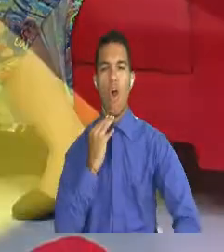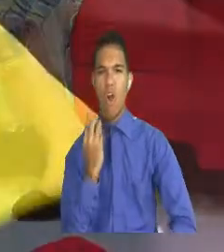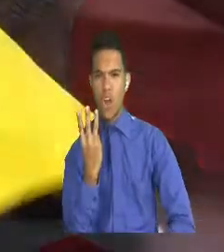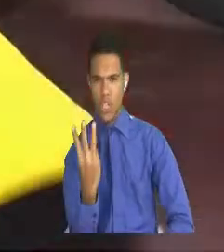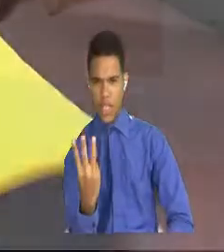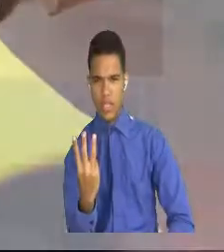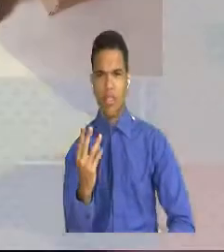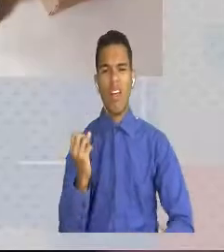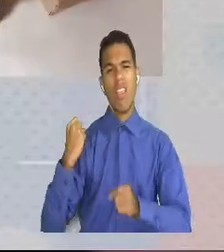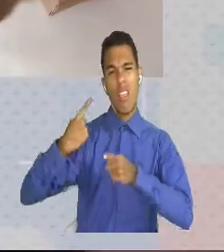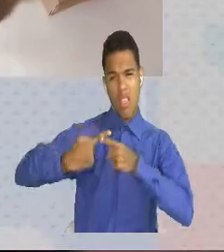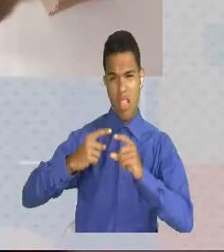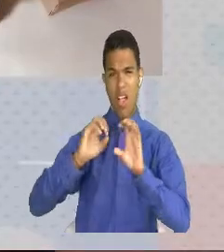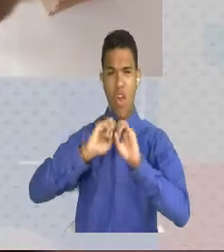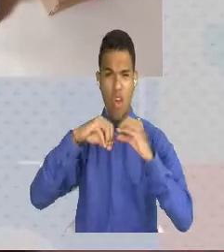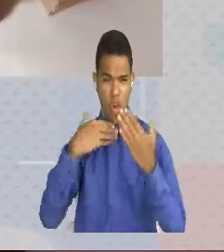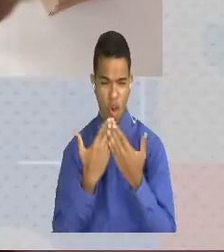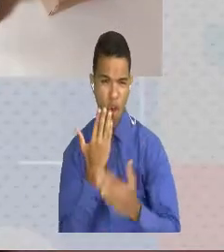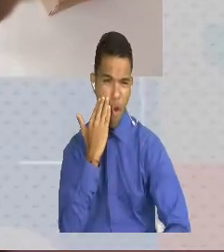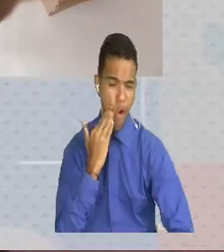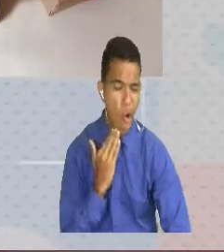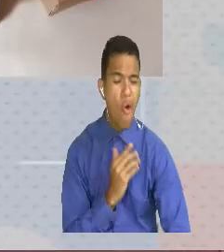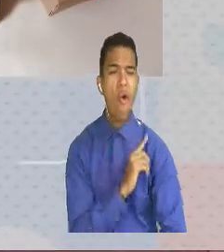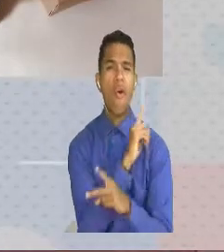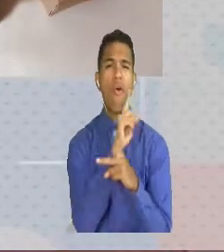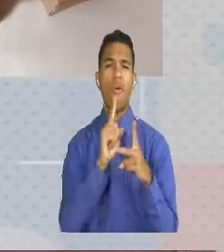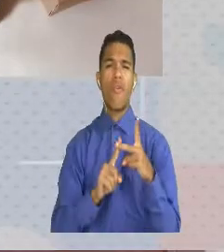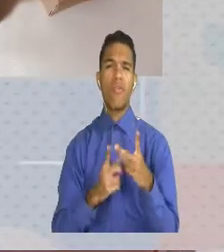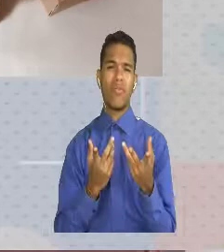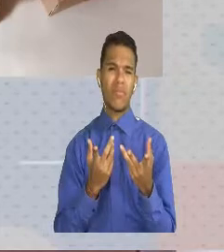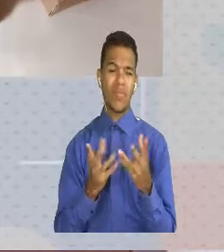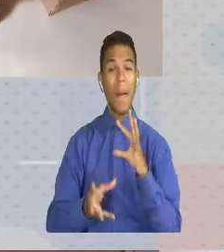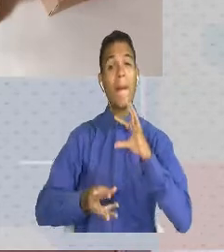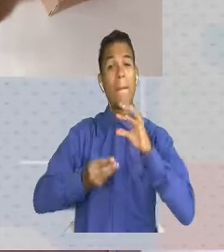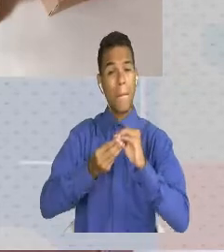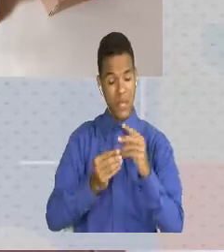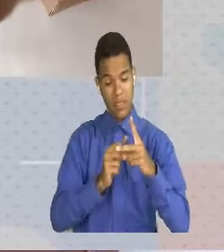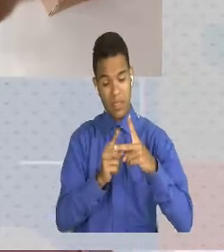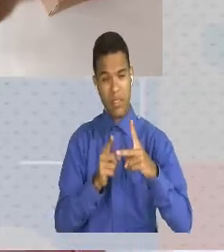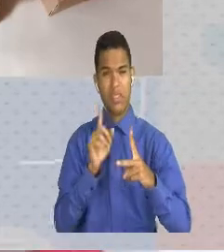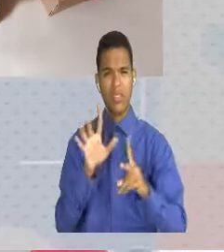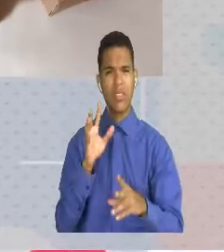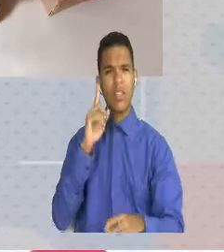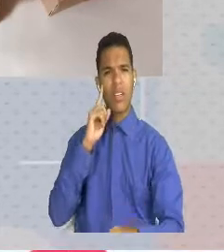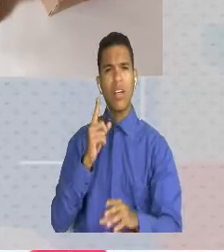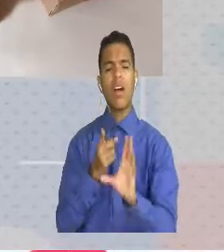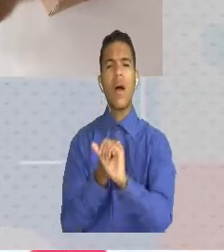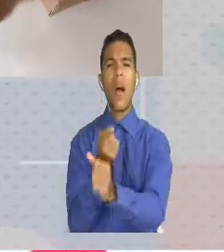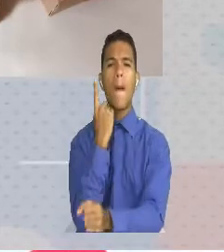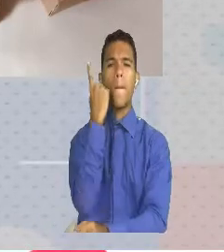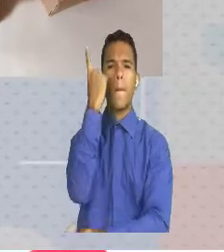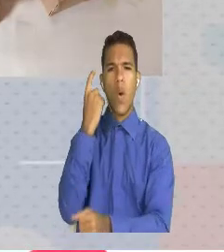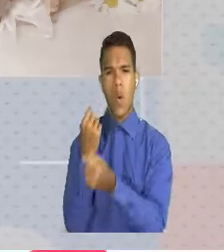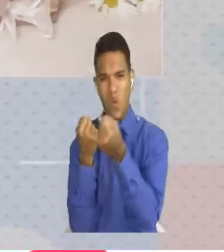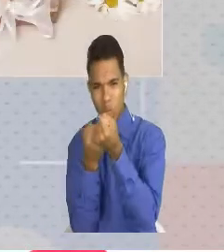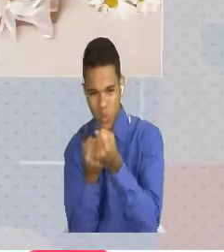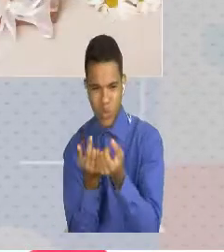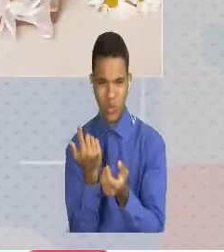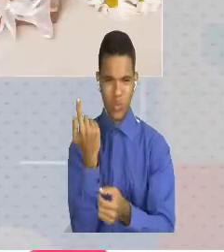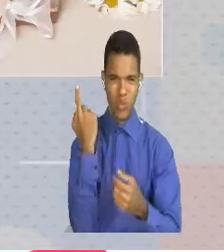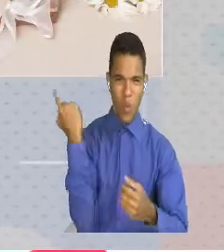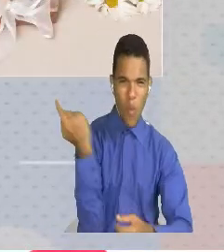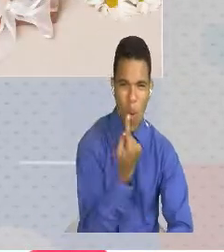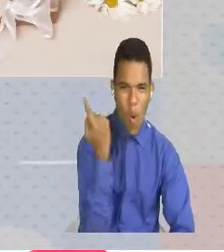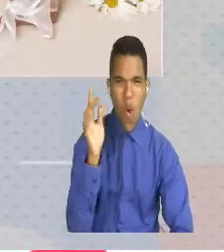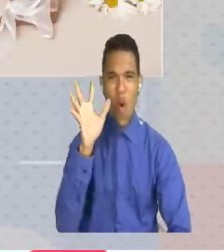estado en el Consejo Municipal de Juventud, además de esto pues han ayudado en las políticas públicas de la juventud en nuestra ciudad, que